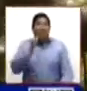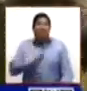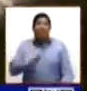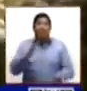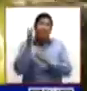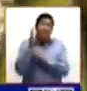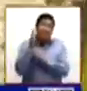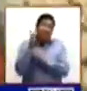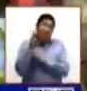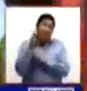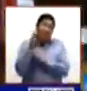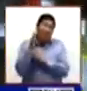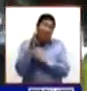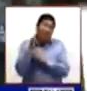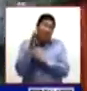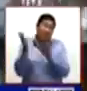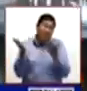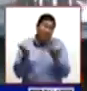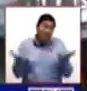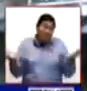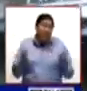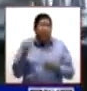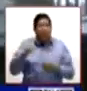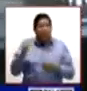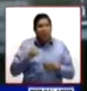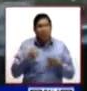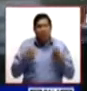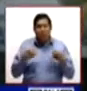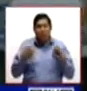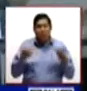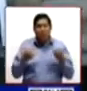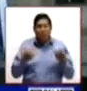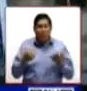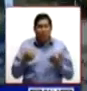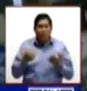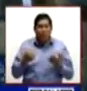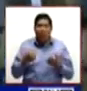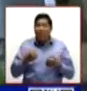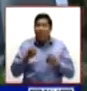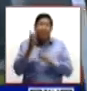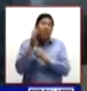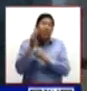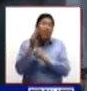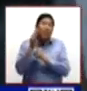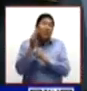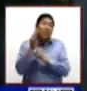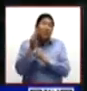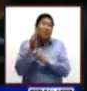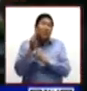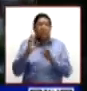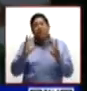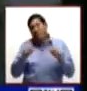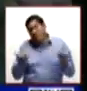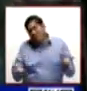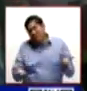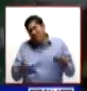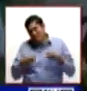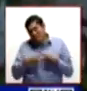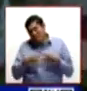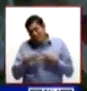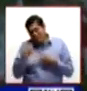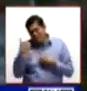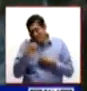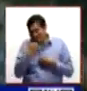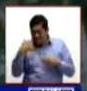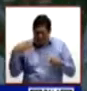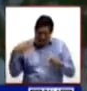velita, vendiendo con velita, no queda de otra. Sí, joven, dígame. No, le decía, está con velita porque no hay luz, sí, ¿no? Con vela no hay luz, joven, pues, por el